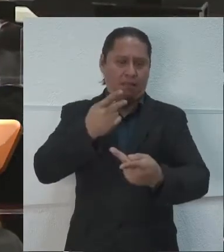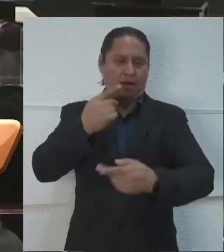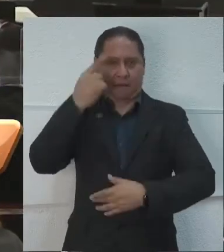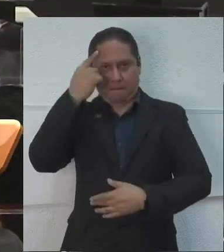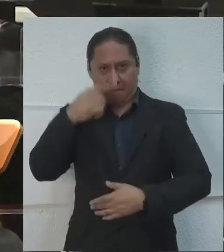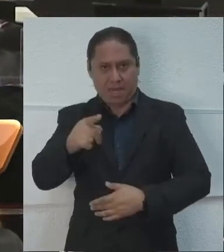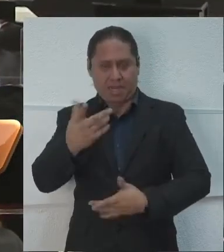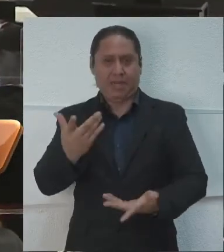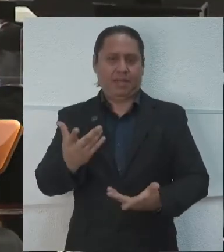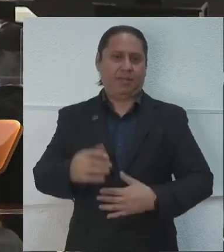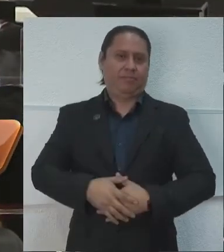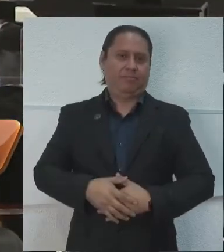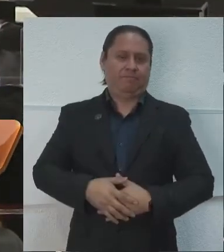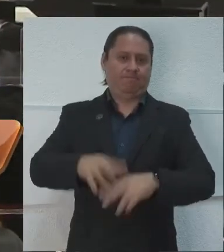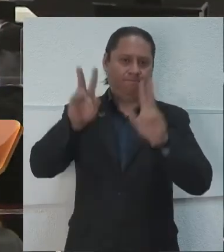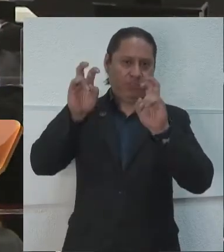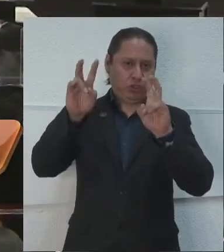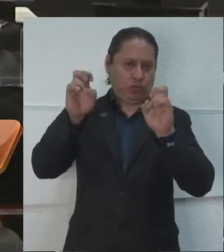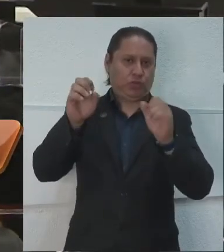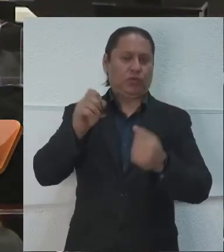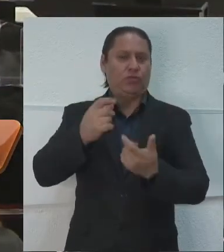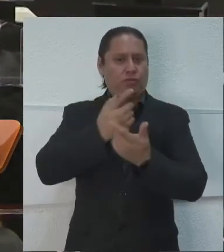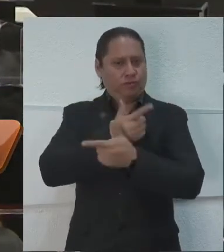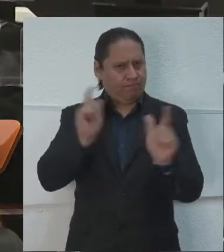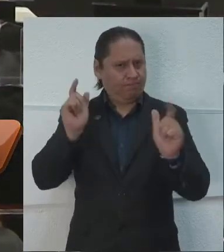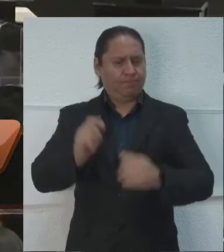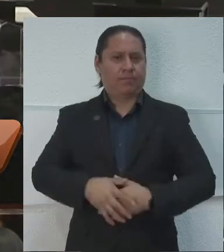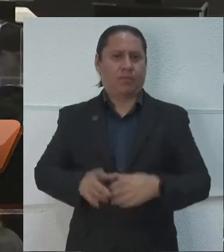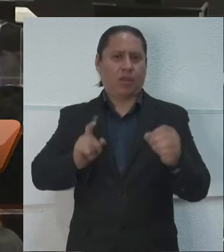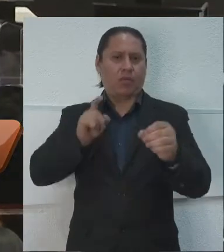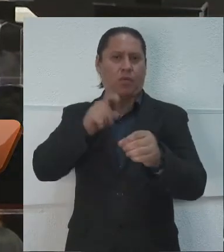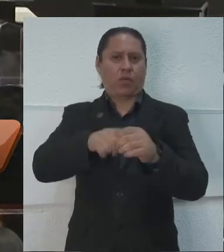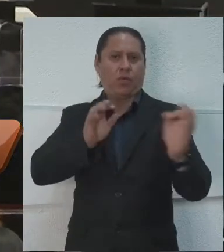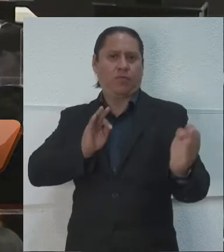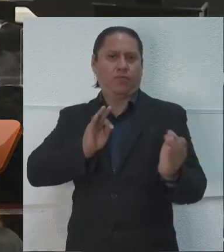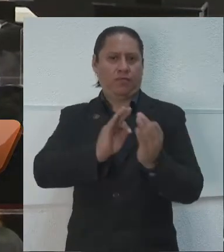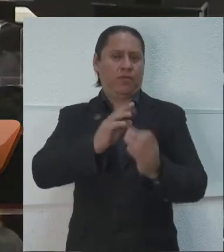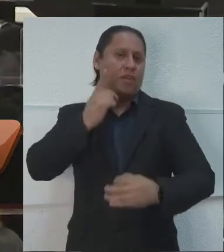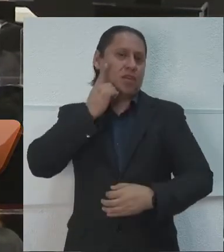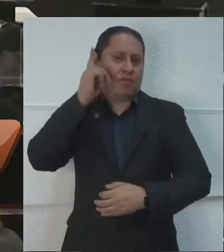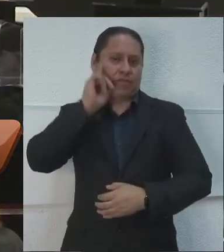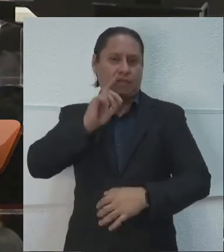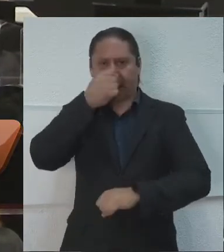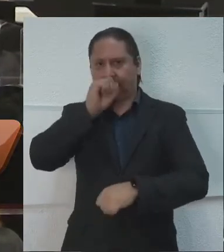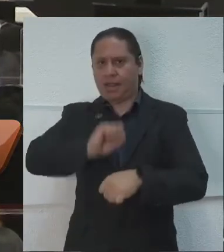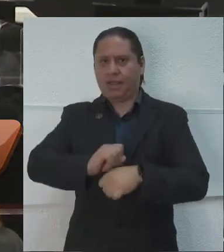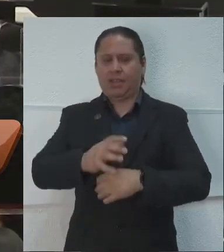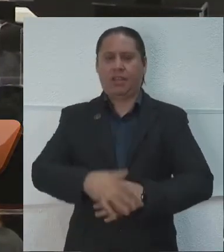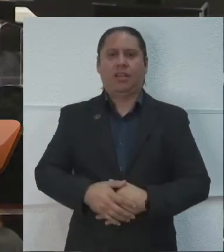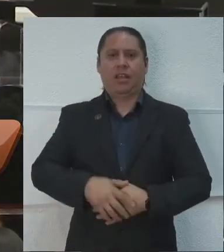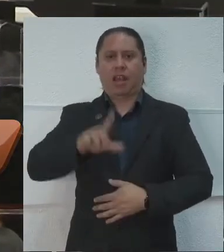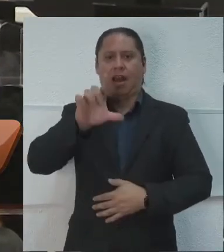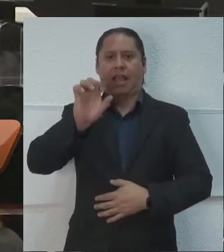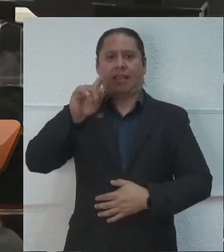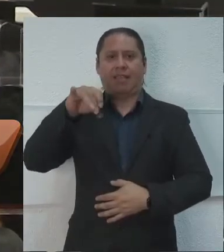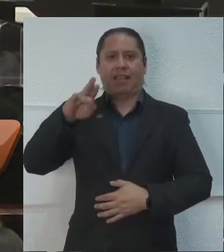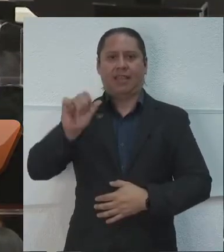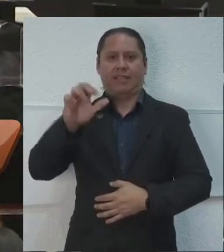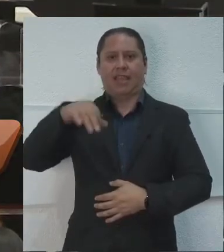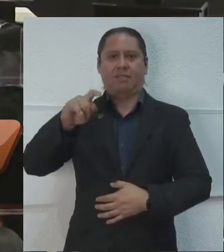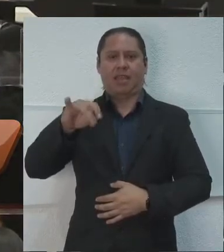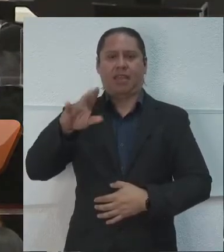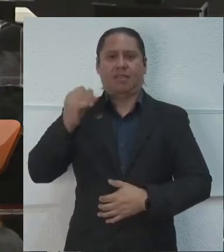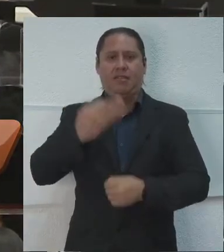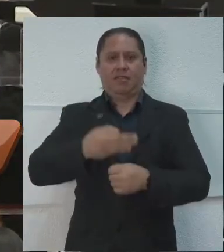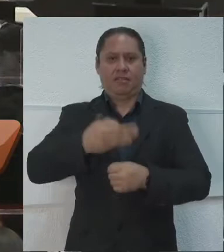palabra en asuntos generales, inscríbanse personalmente con la diputada secretaria Leticia Méndez Ixín